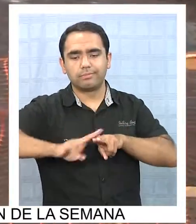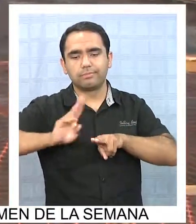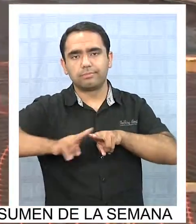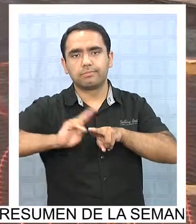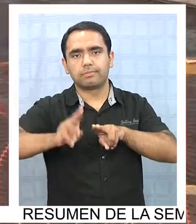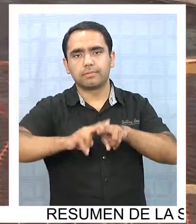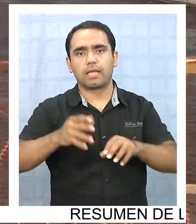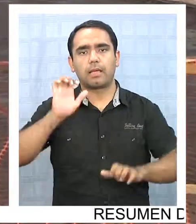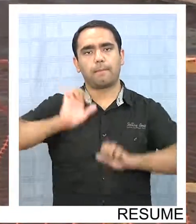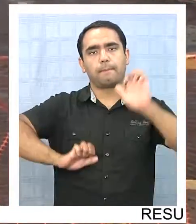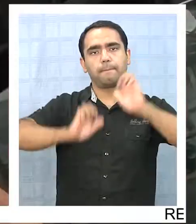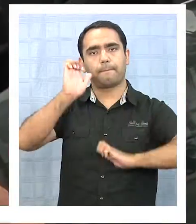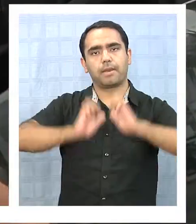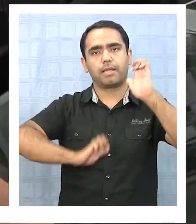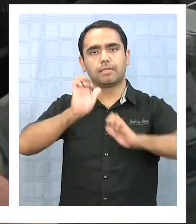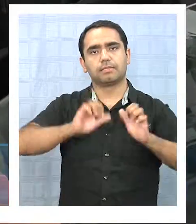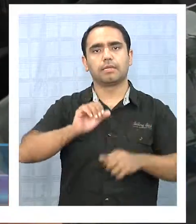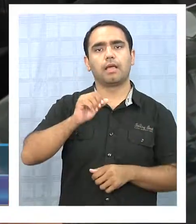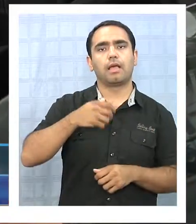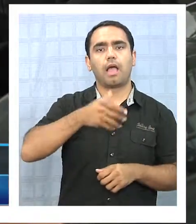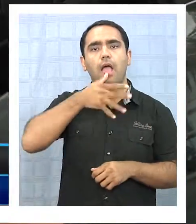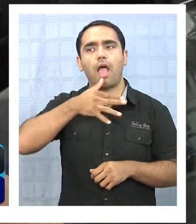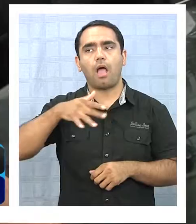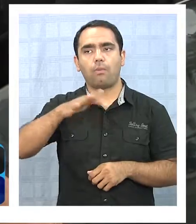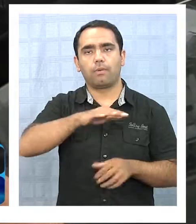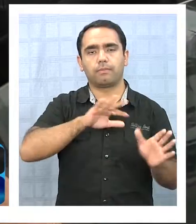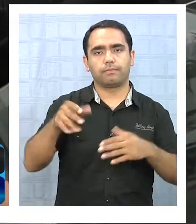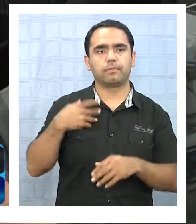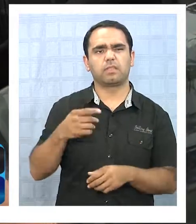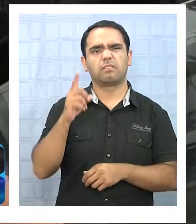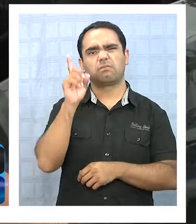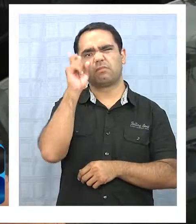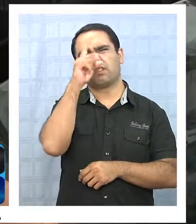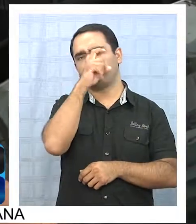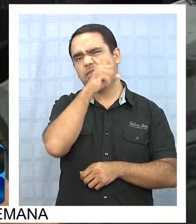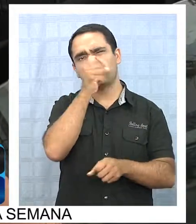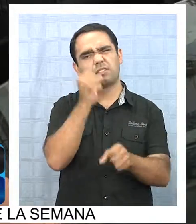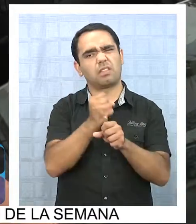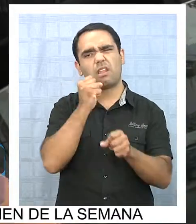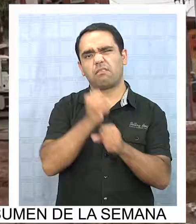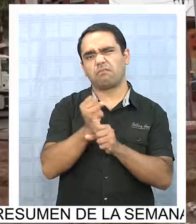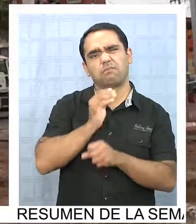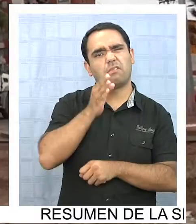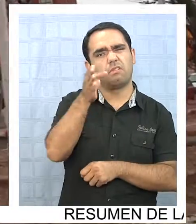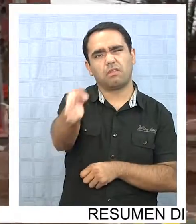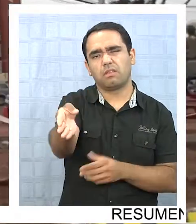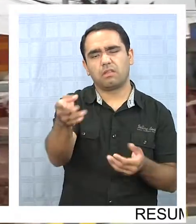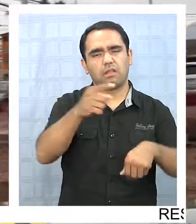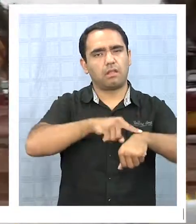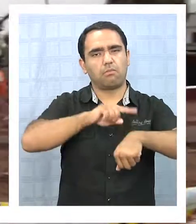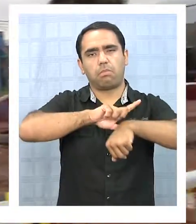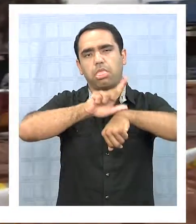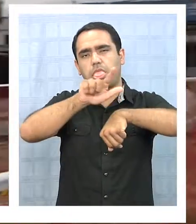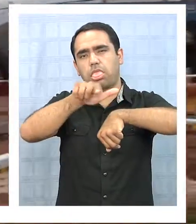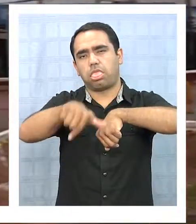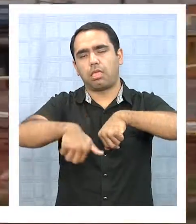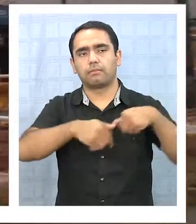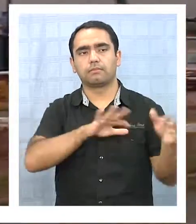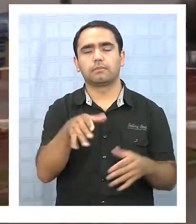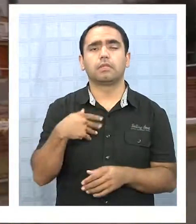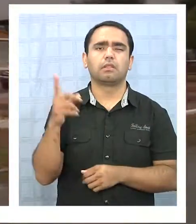Dar una vuelta, cuesta mucho llegar al trabajo, espantoso. O ha sido demasiado el tiempo. Muy caótico. ¿Por qué?